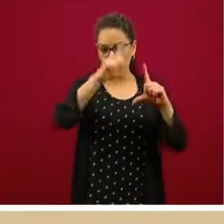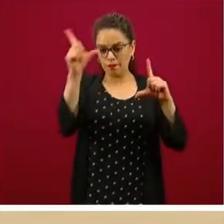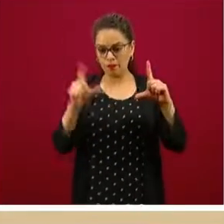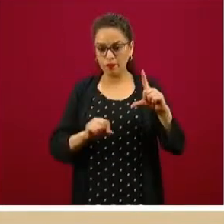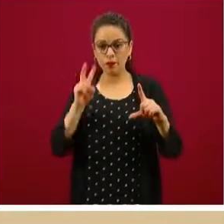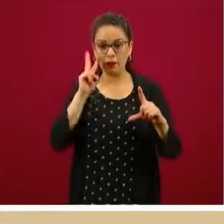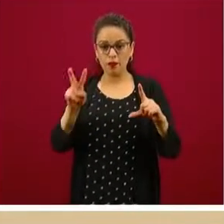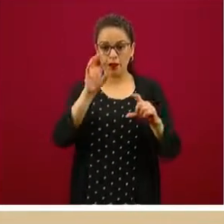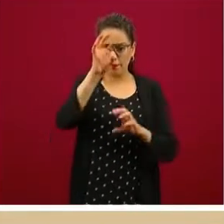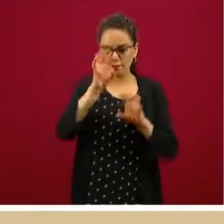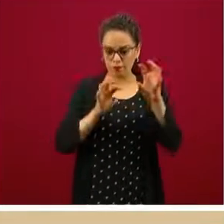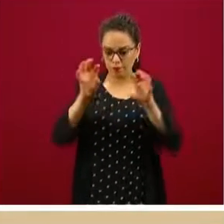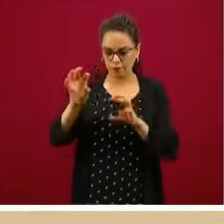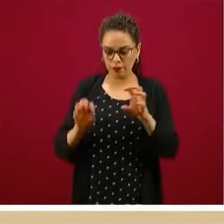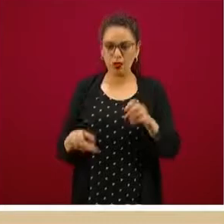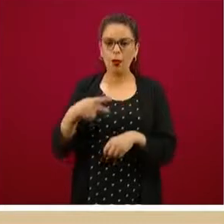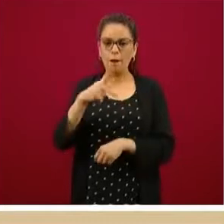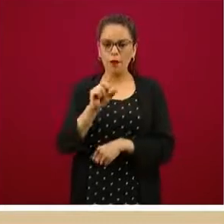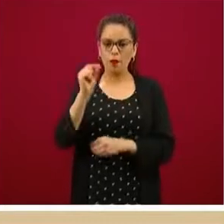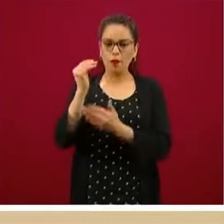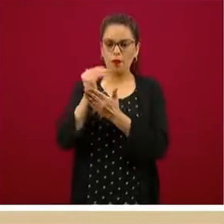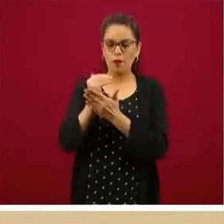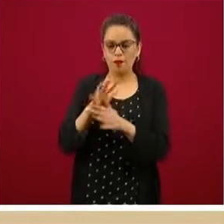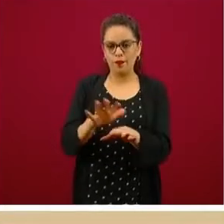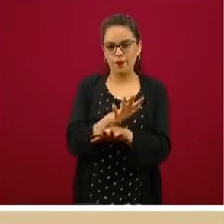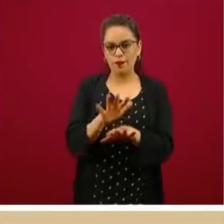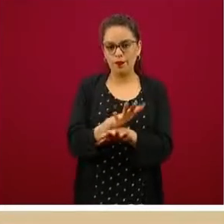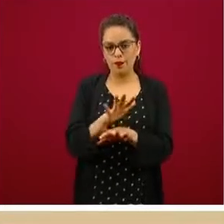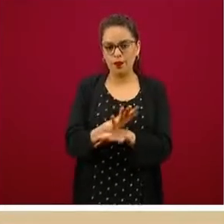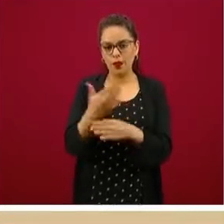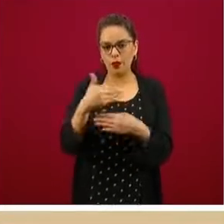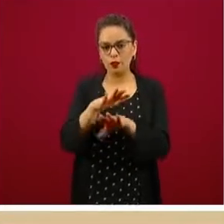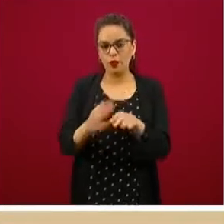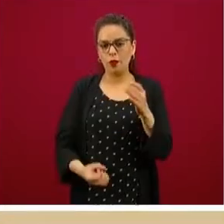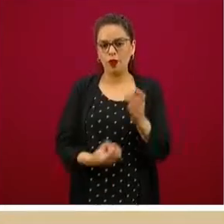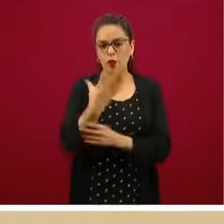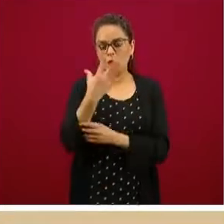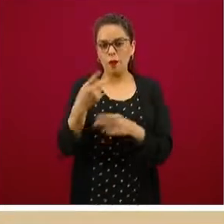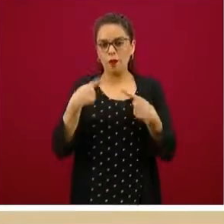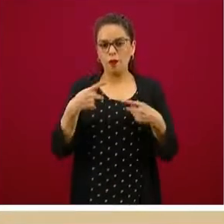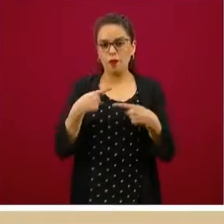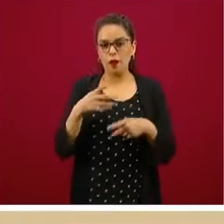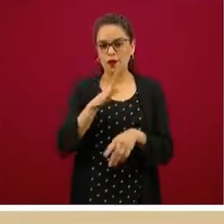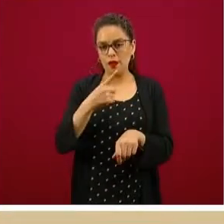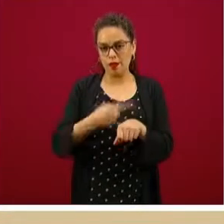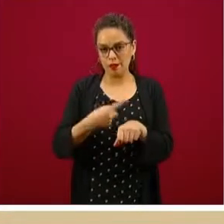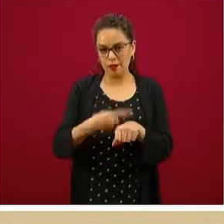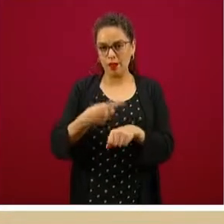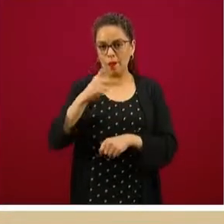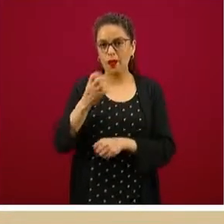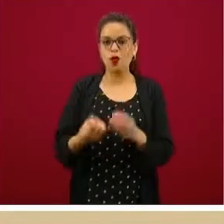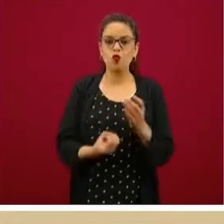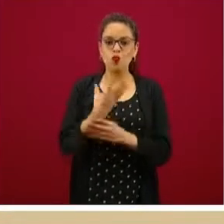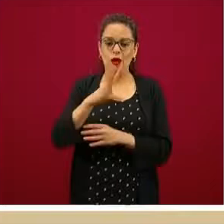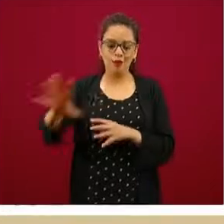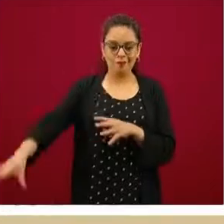heterogénea, aunque cambia menos que los casos nuevos, porque es la suma de casos que ya han ocurrido. La